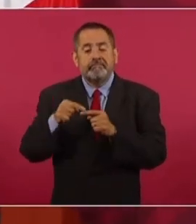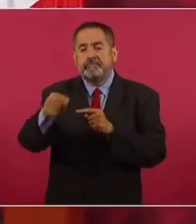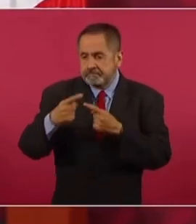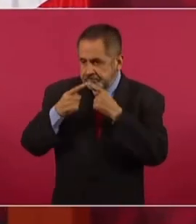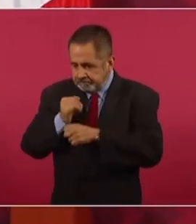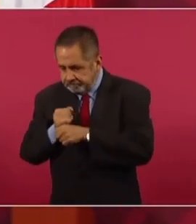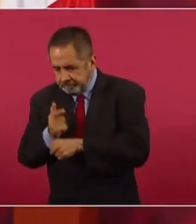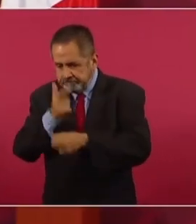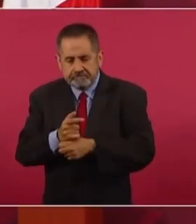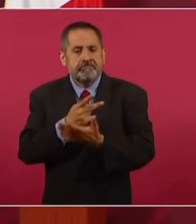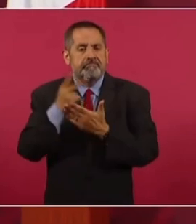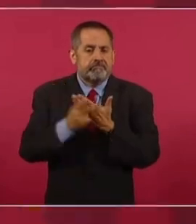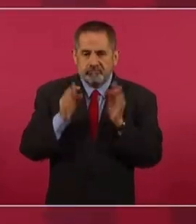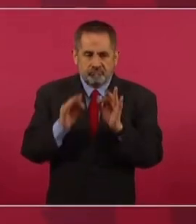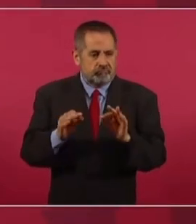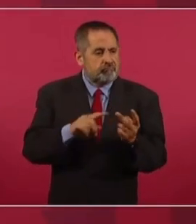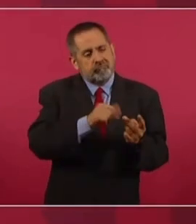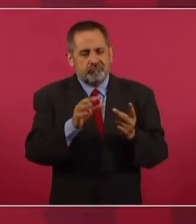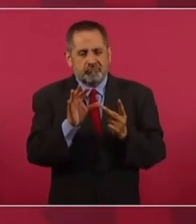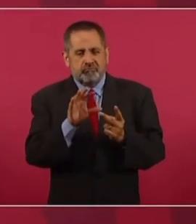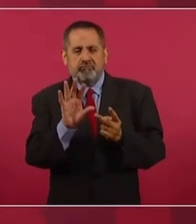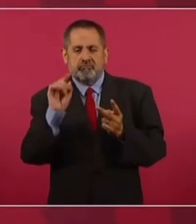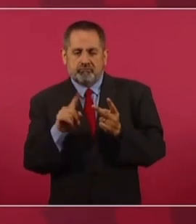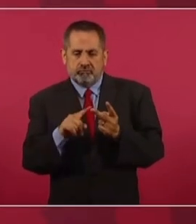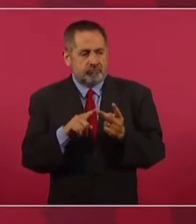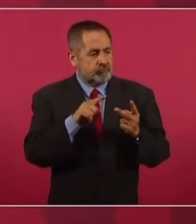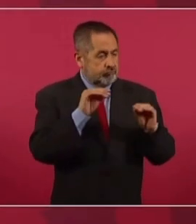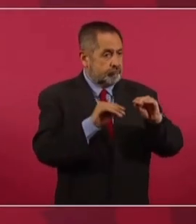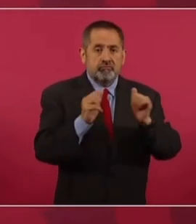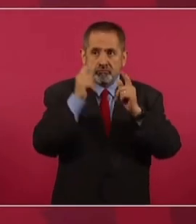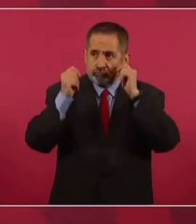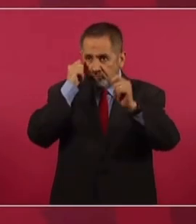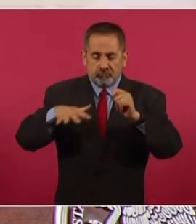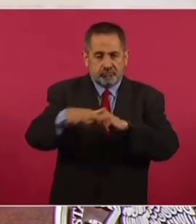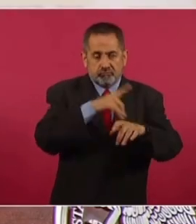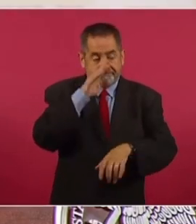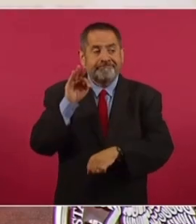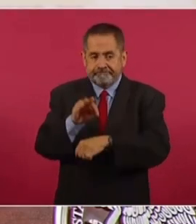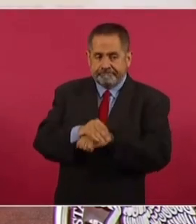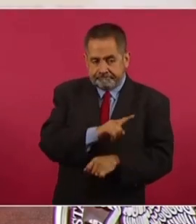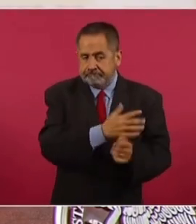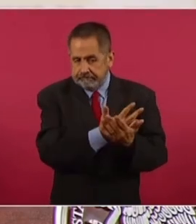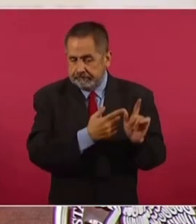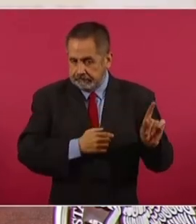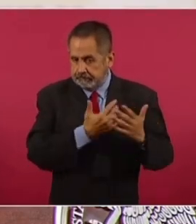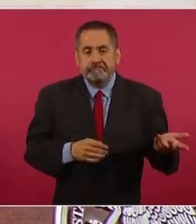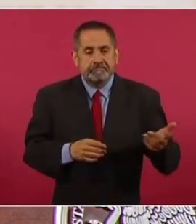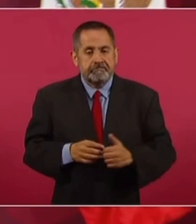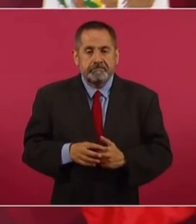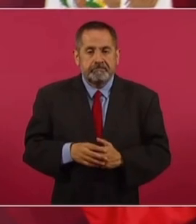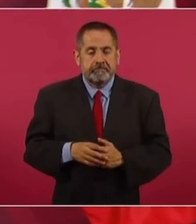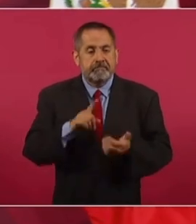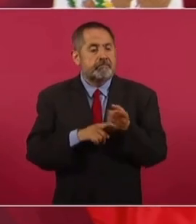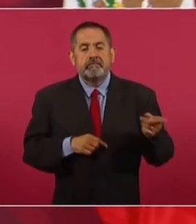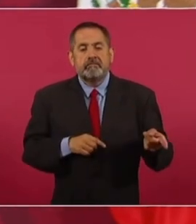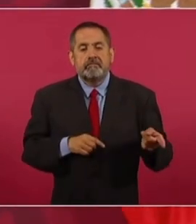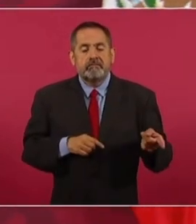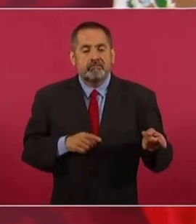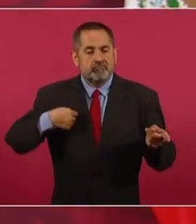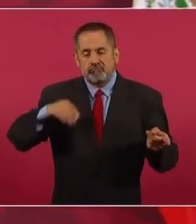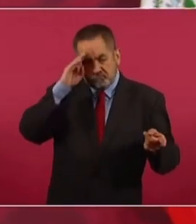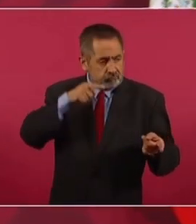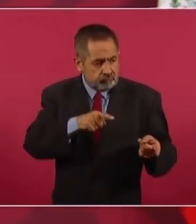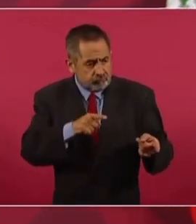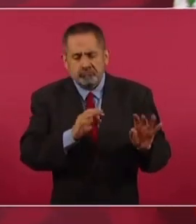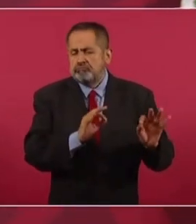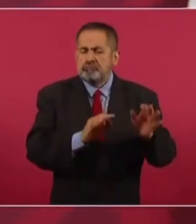se definiera un proyecto alternativo turístico de protección al medio ambiente. Y pensábamos